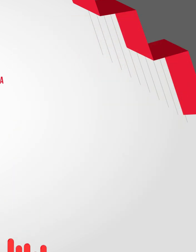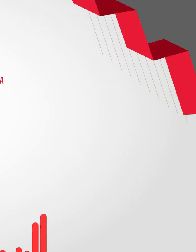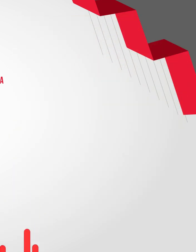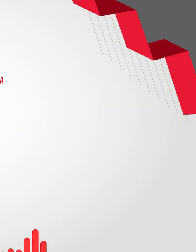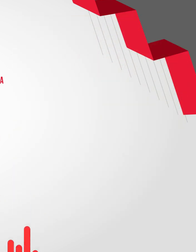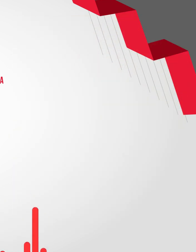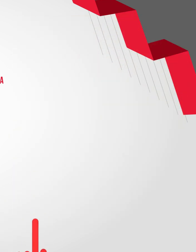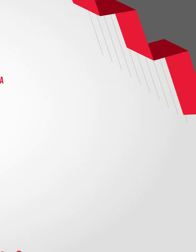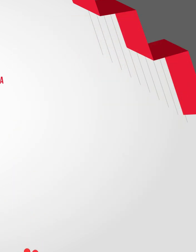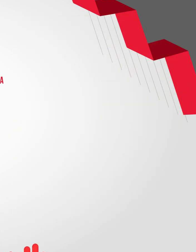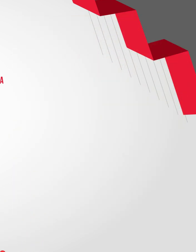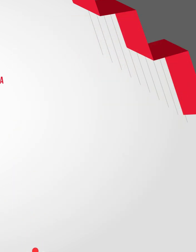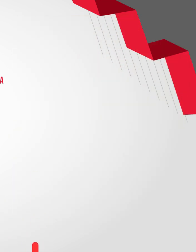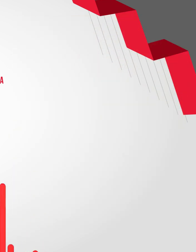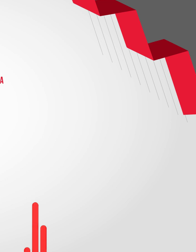¡Gracias!